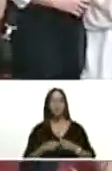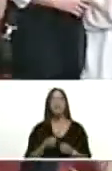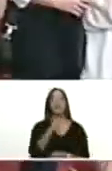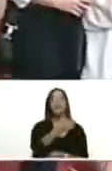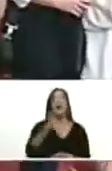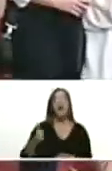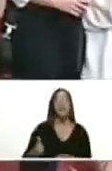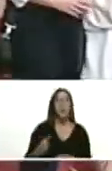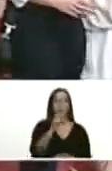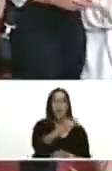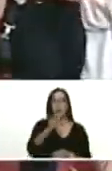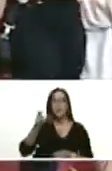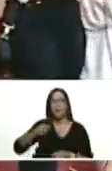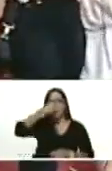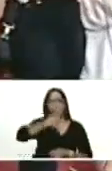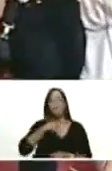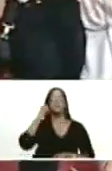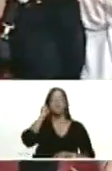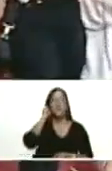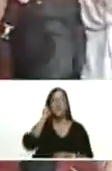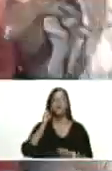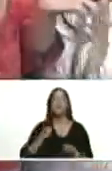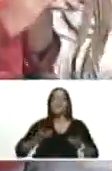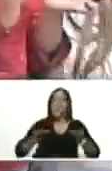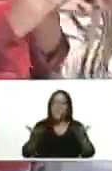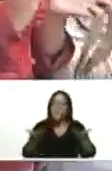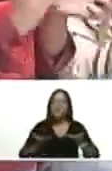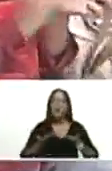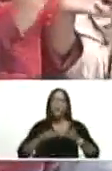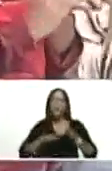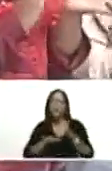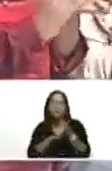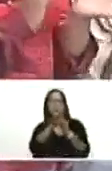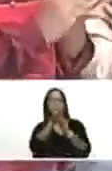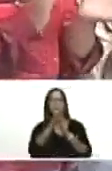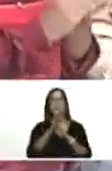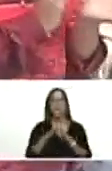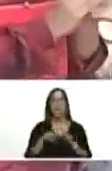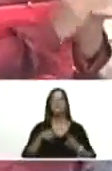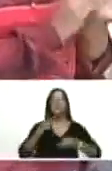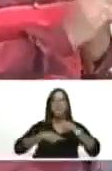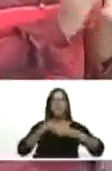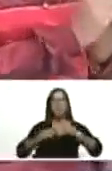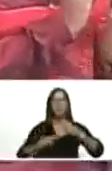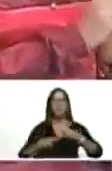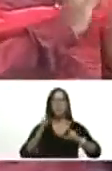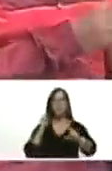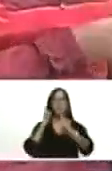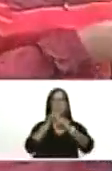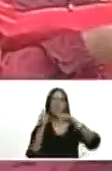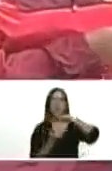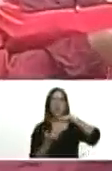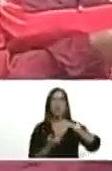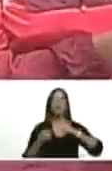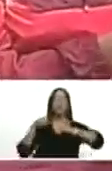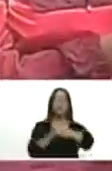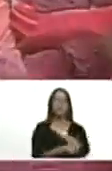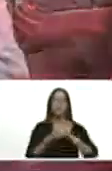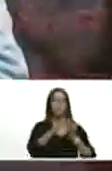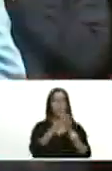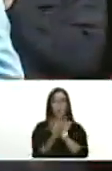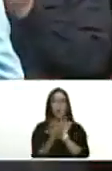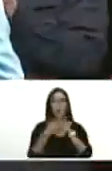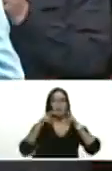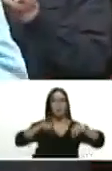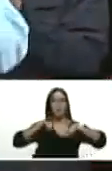cada uno de los hombres y mujeres que llevamos esta causa. Desde la base profunda de los barrios, de los